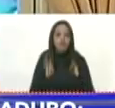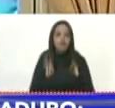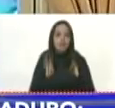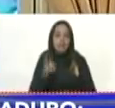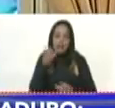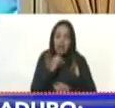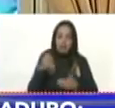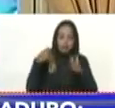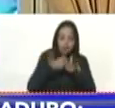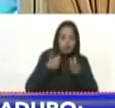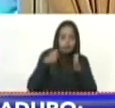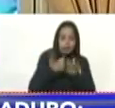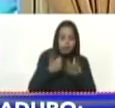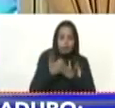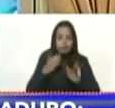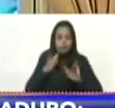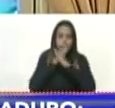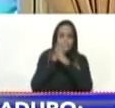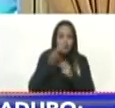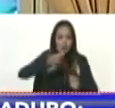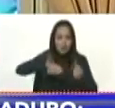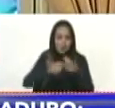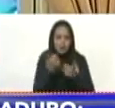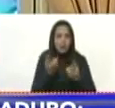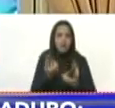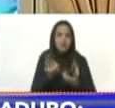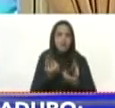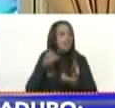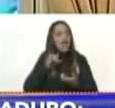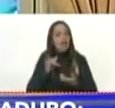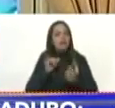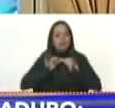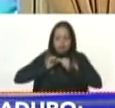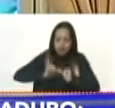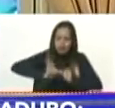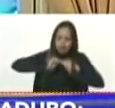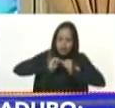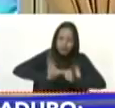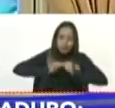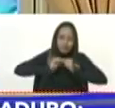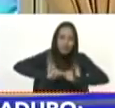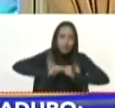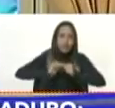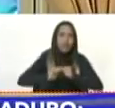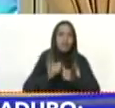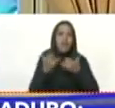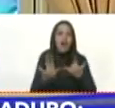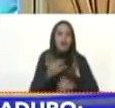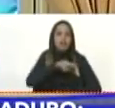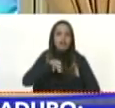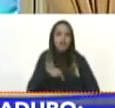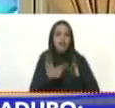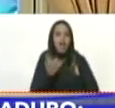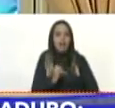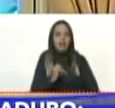la guerra económica, por el bloqueo, y ha resistido, ha aguantado. Y ahora nosotros tenemos un